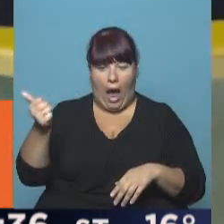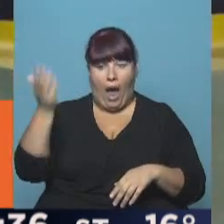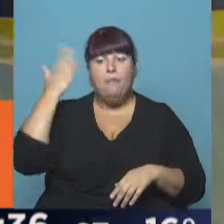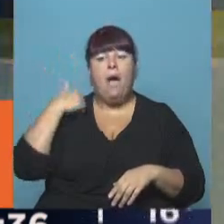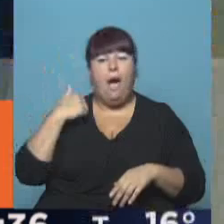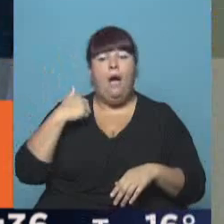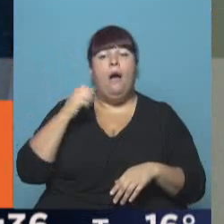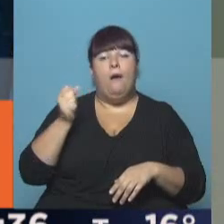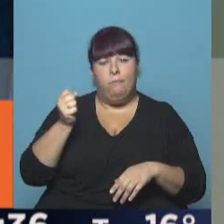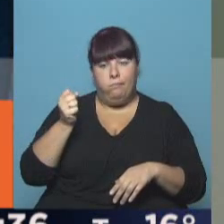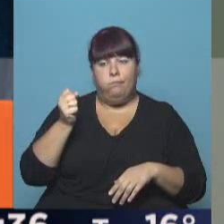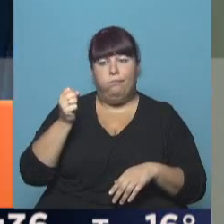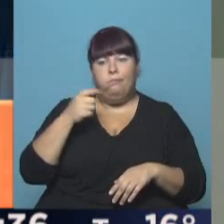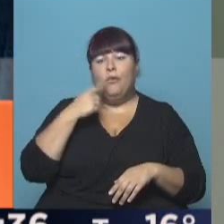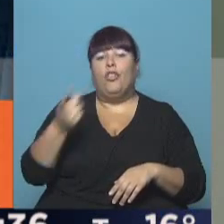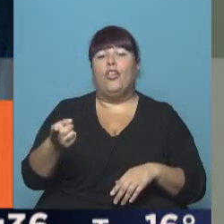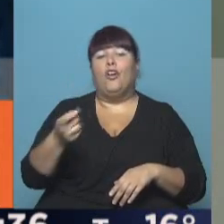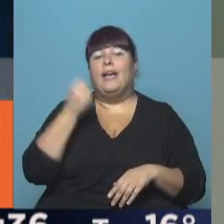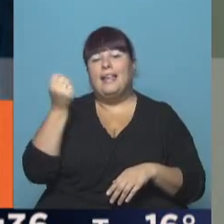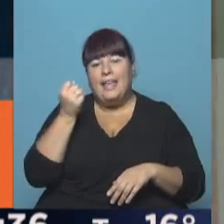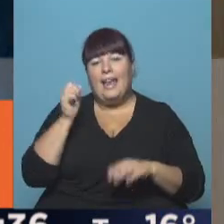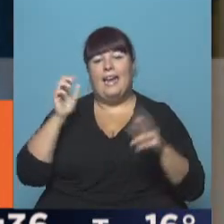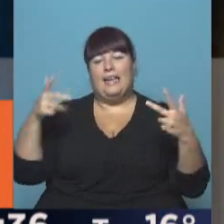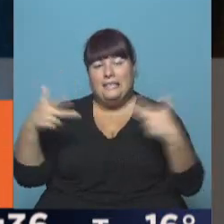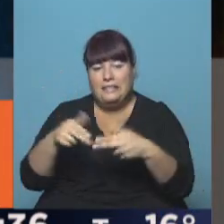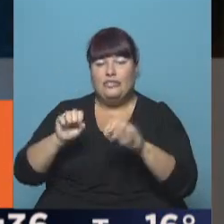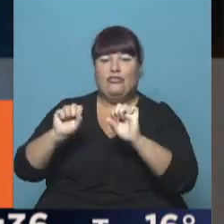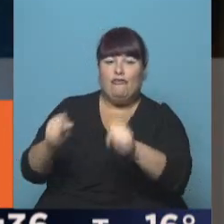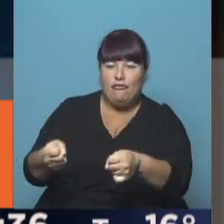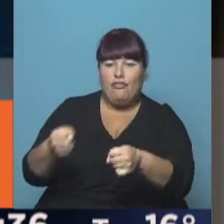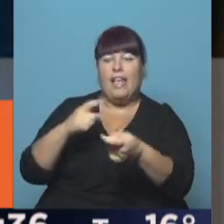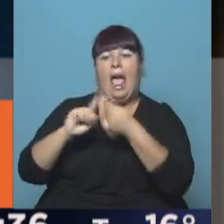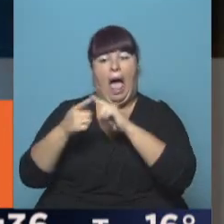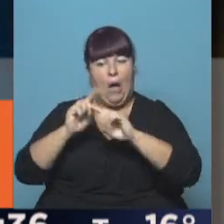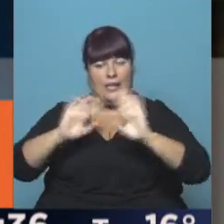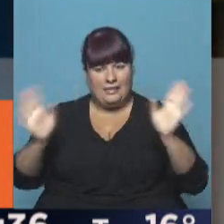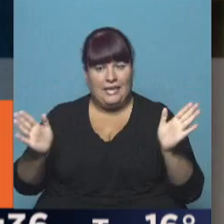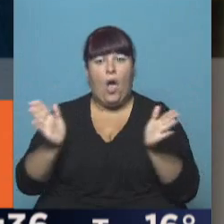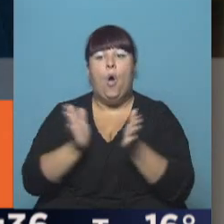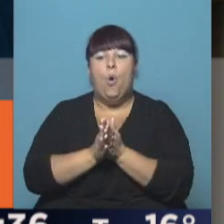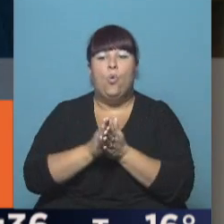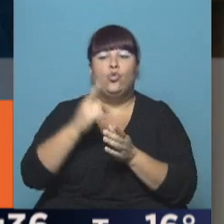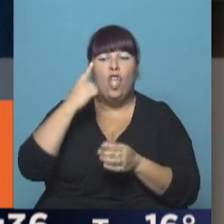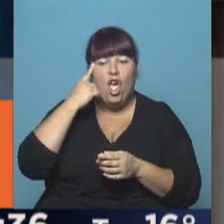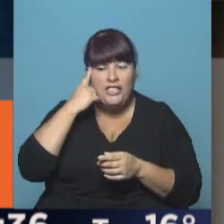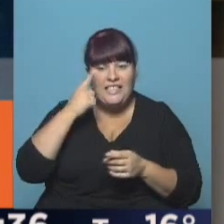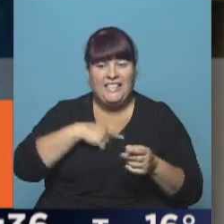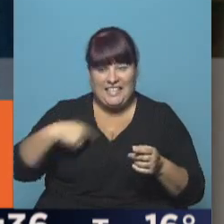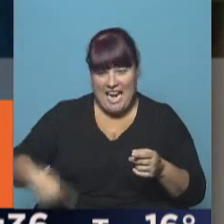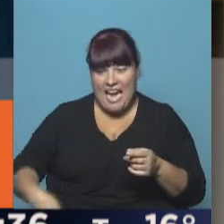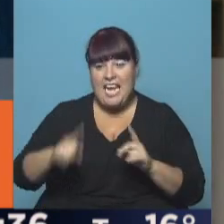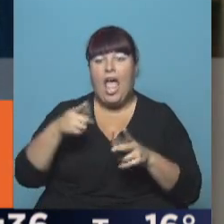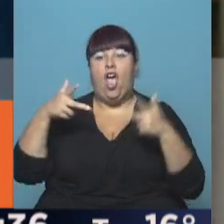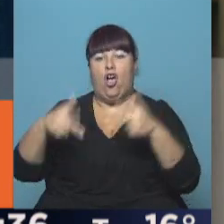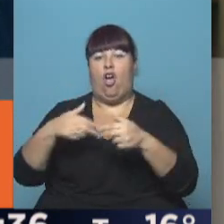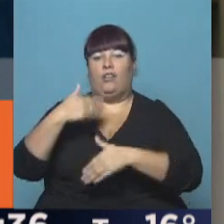había apuntado, había querido frenar y se habían llegado a algún tipo de acuerdo junto con China y otros estados de frenar el